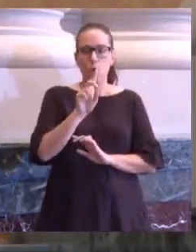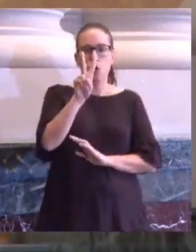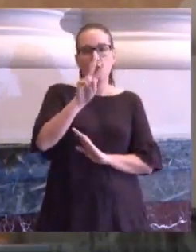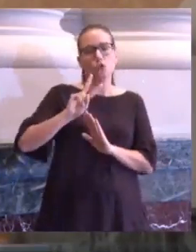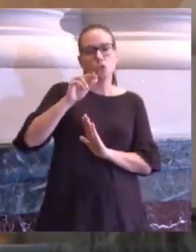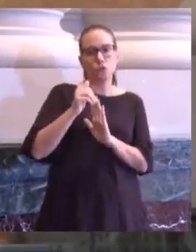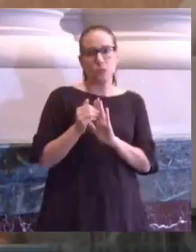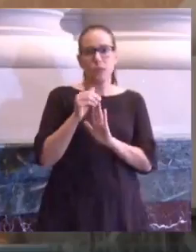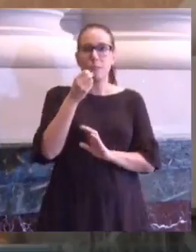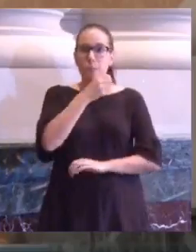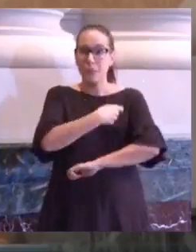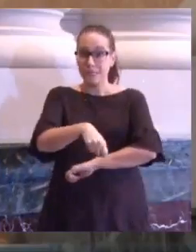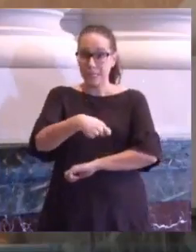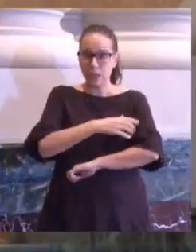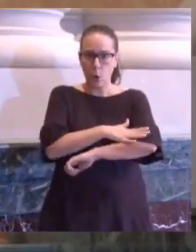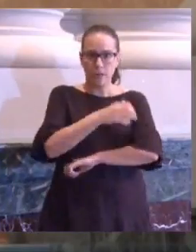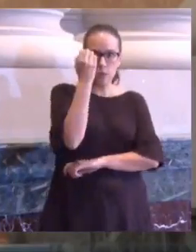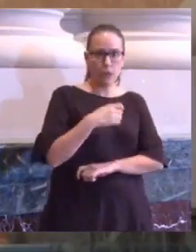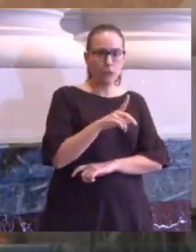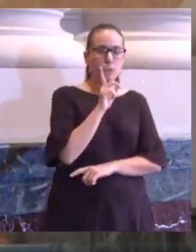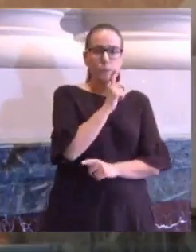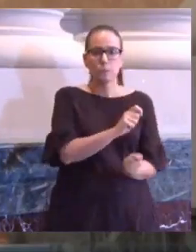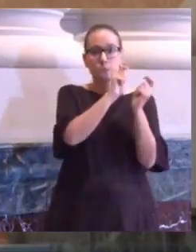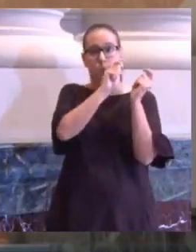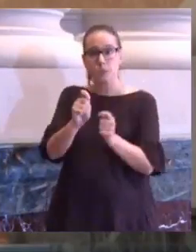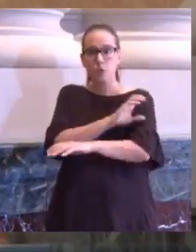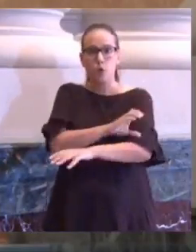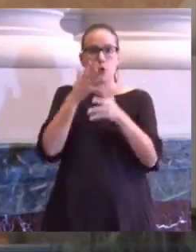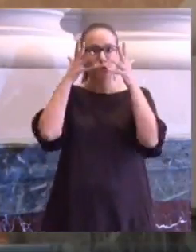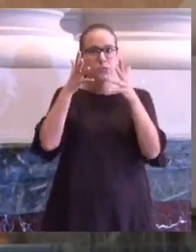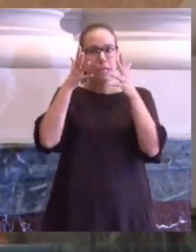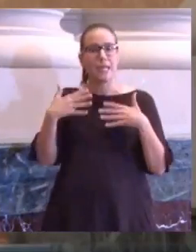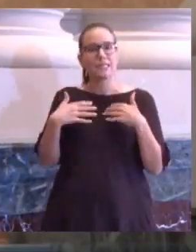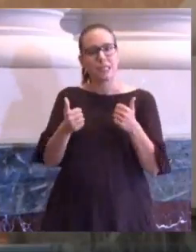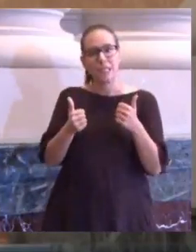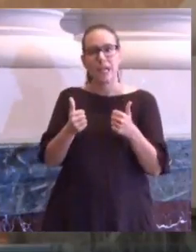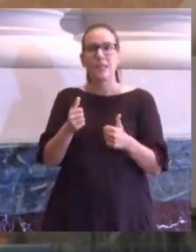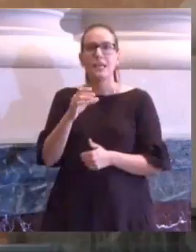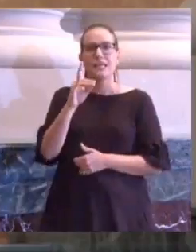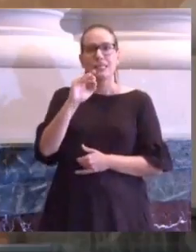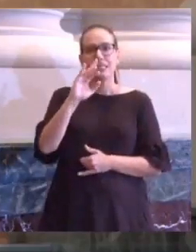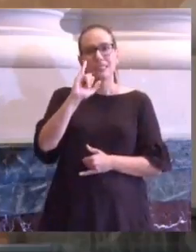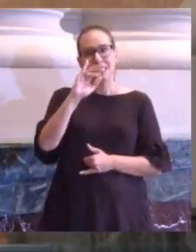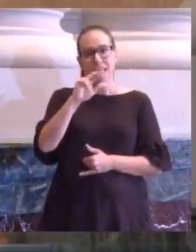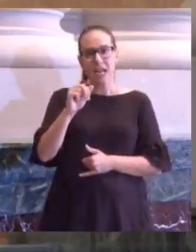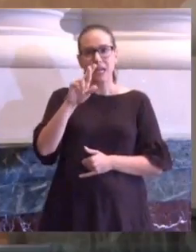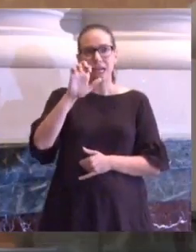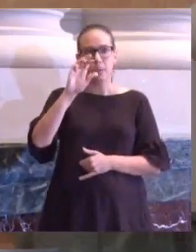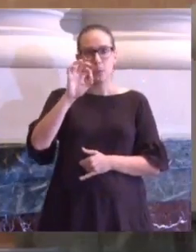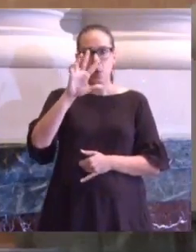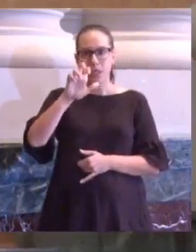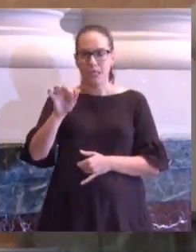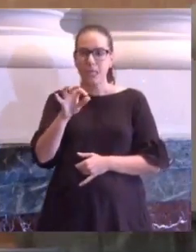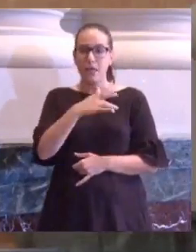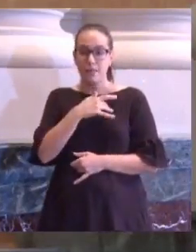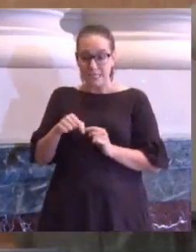de mayo del presidente del Gobierno de Aragón, se nombra consejera de Sanidad a doña Asira Repollés Las Heras, con efectos desde el día siguiente al